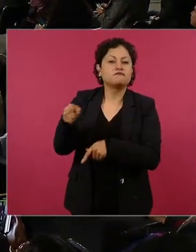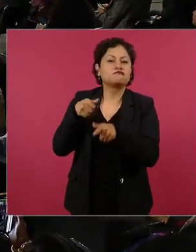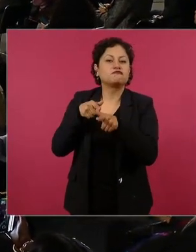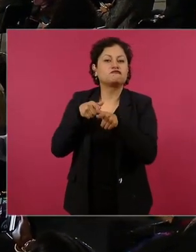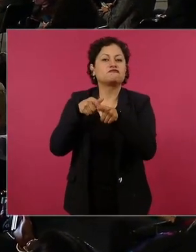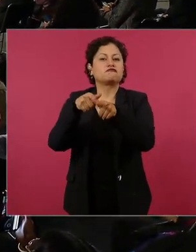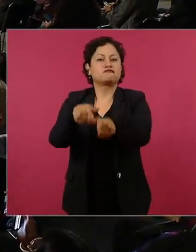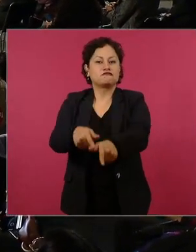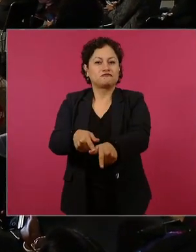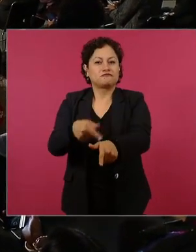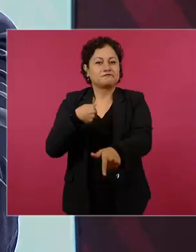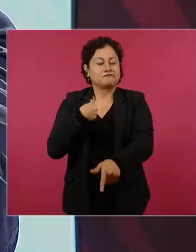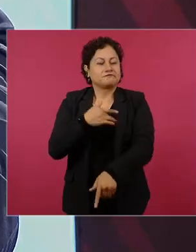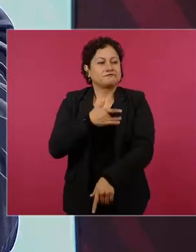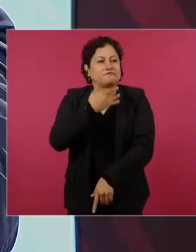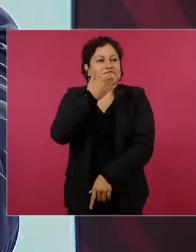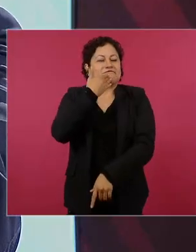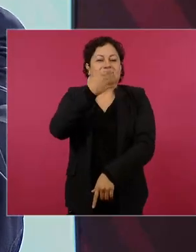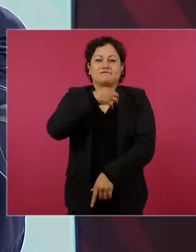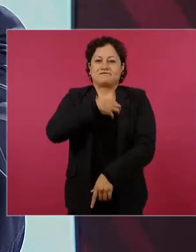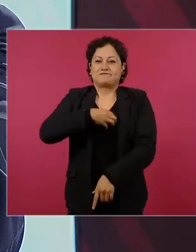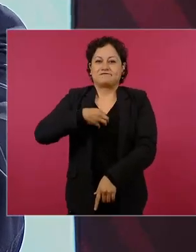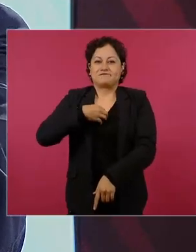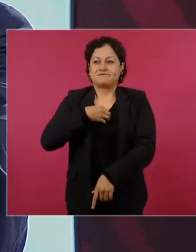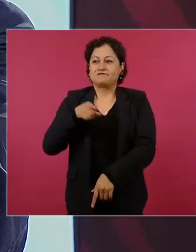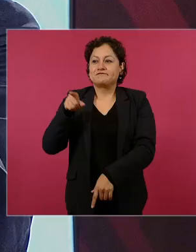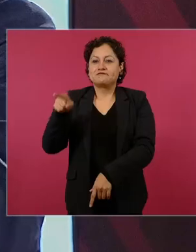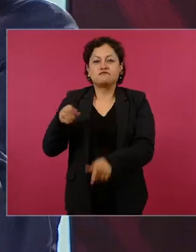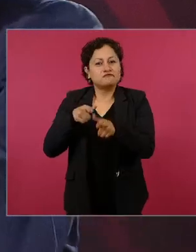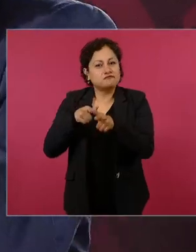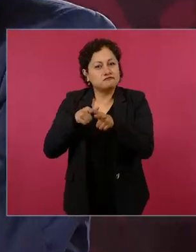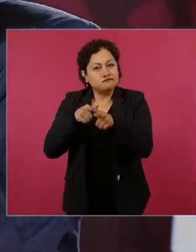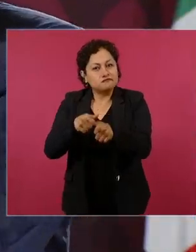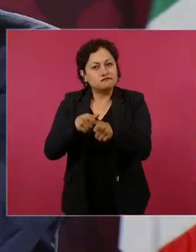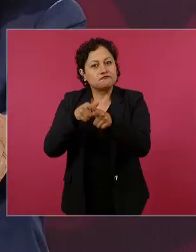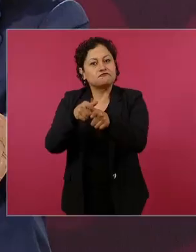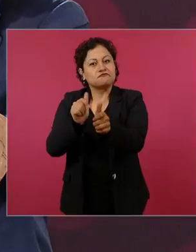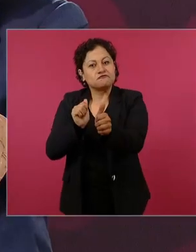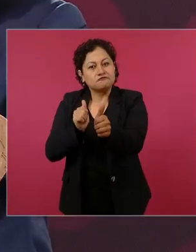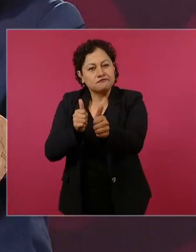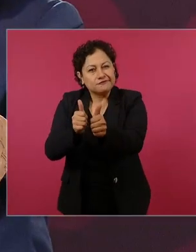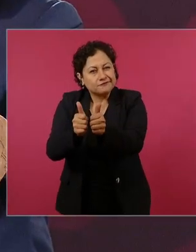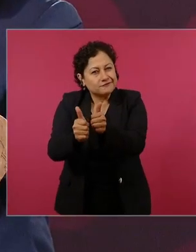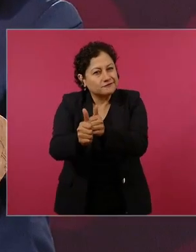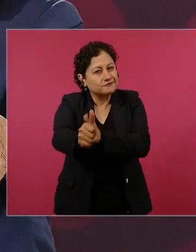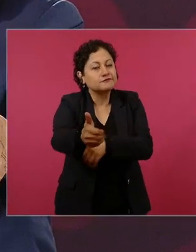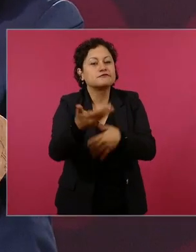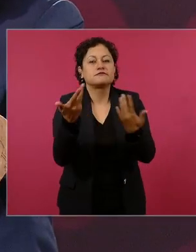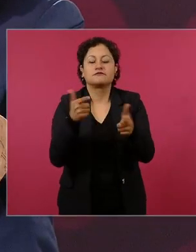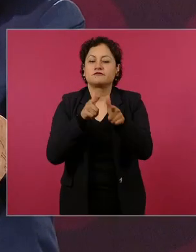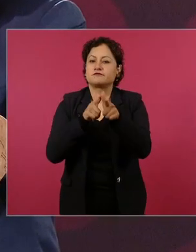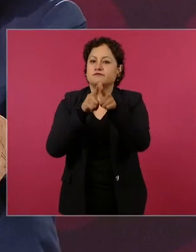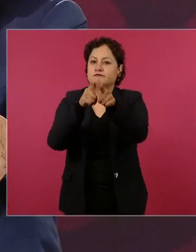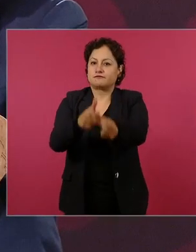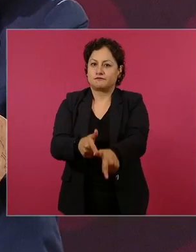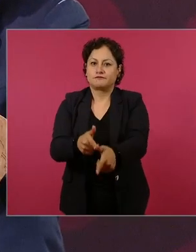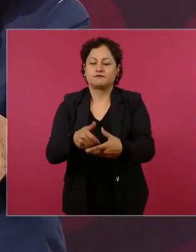sino que va a continuar el desarrollo de nuestro país con